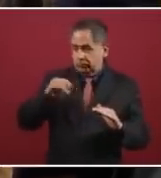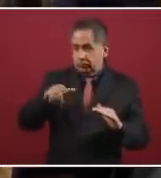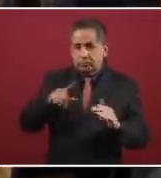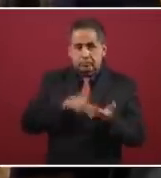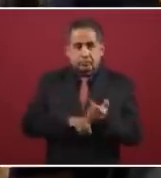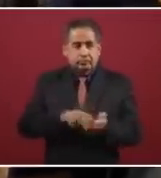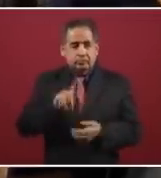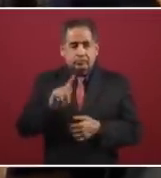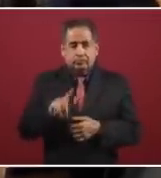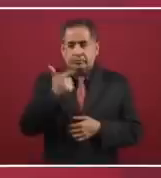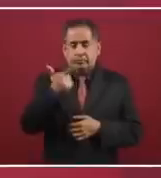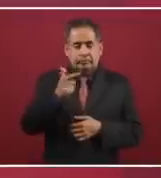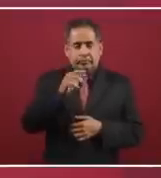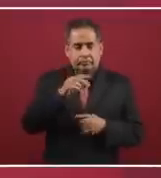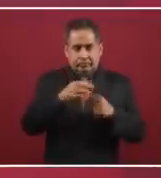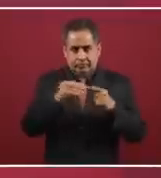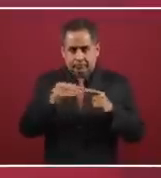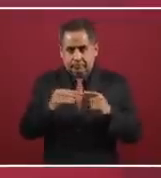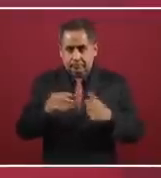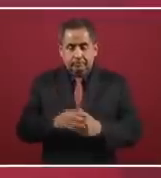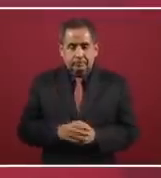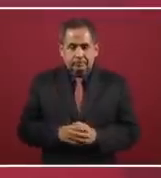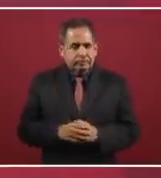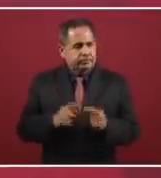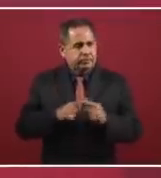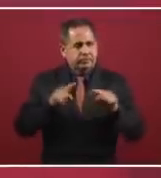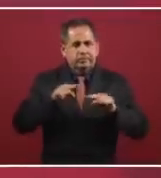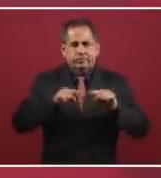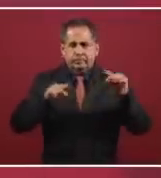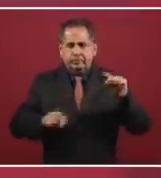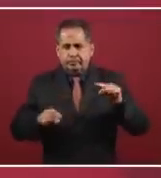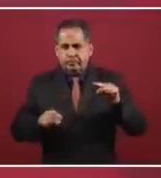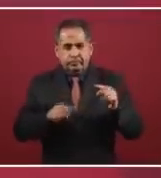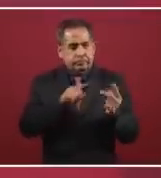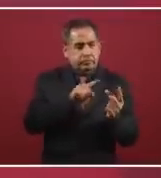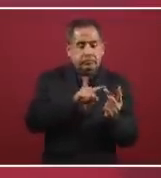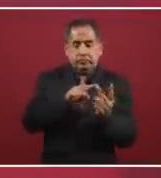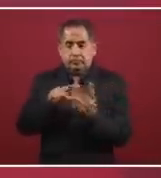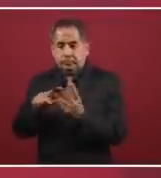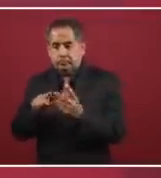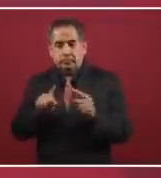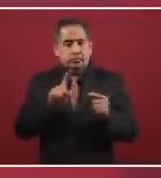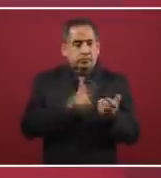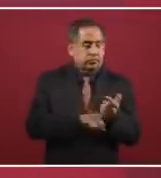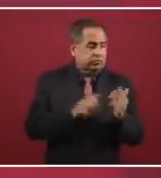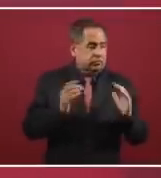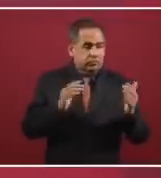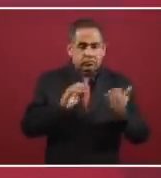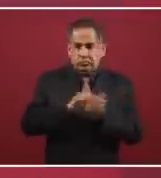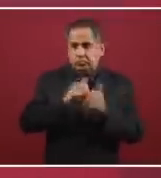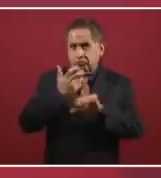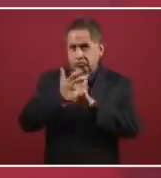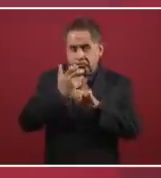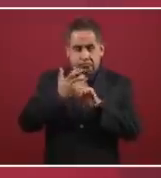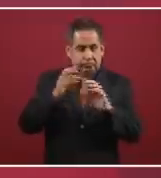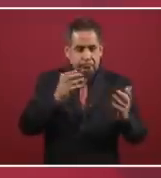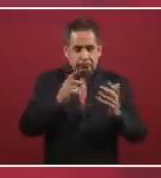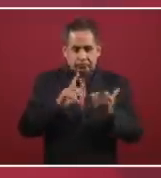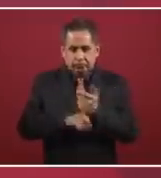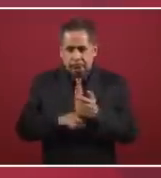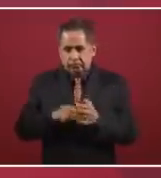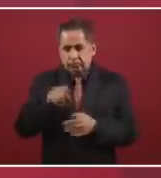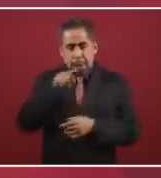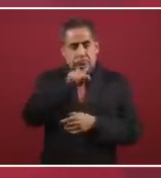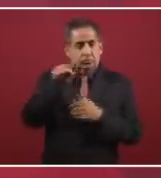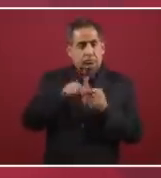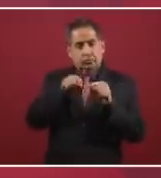77 centavos. La diferencia entre nuestro ducto y algunos otros, que nuestro ducto tenía un comparable con Estados Unidos, que sale de Oaxaca, que es